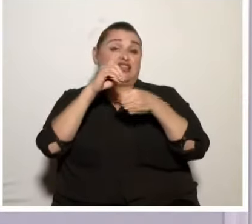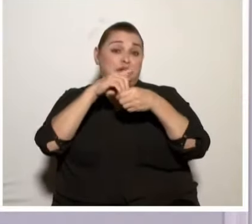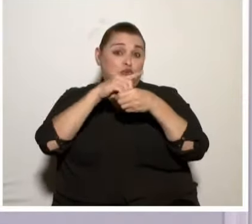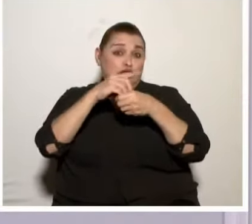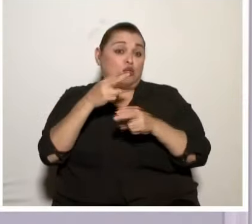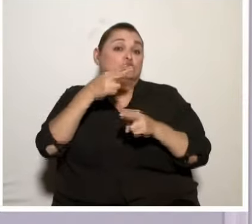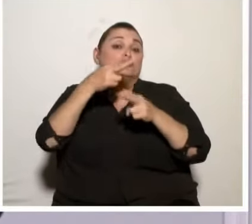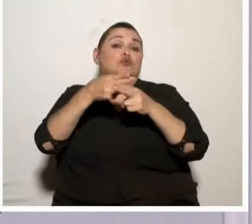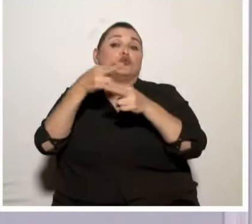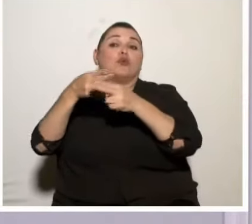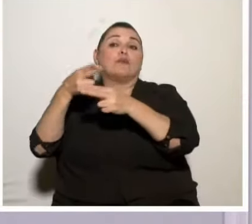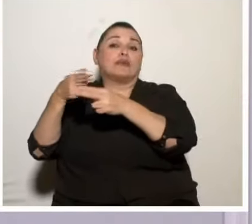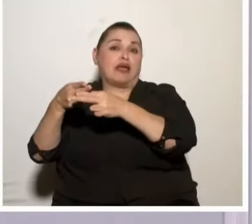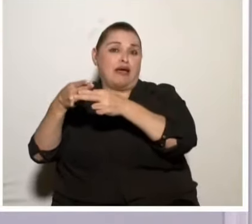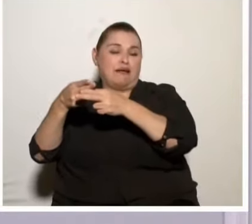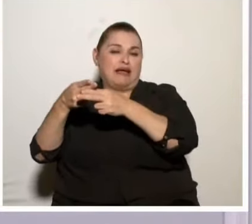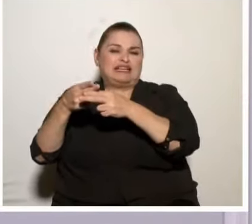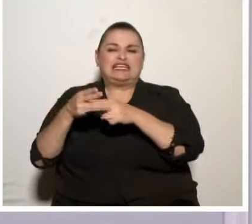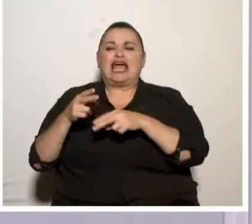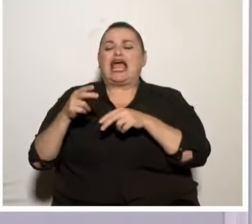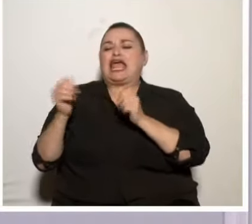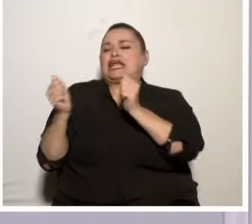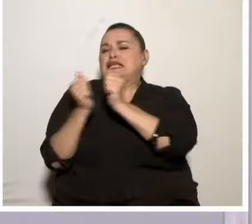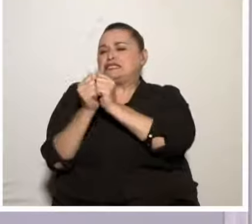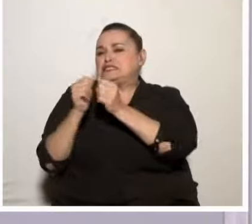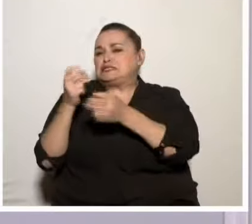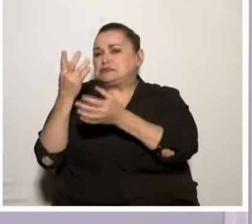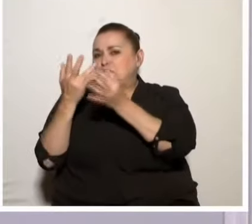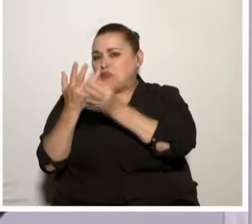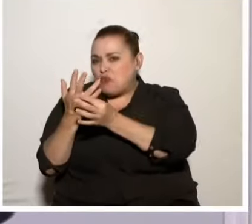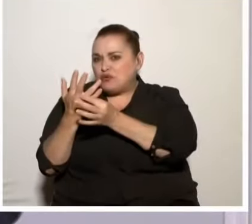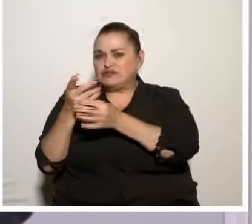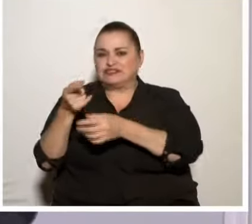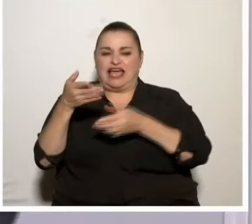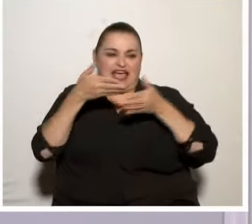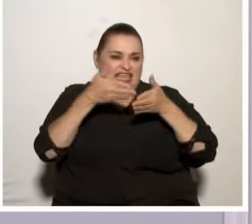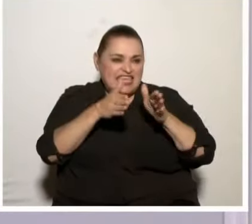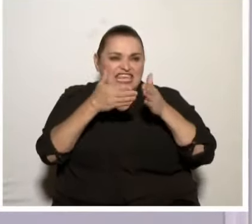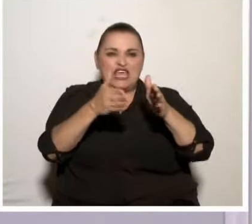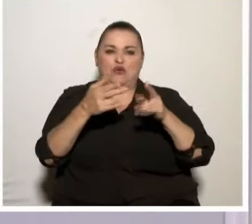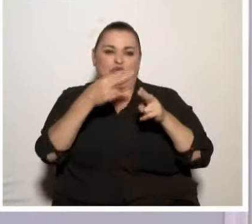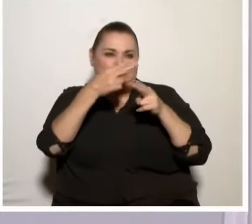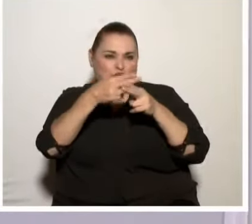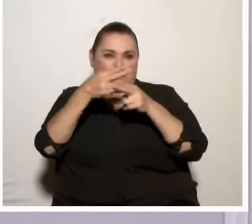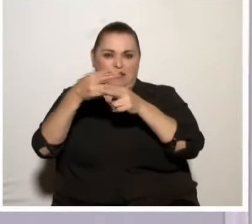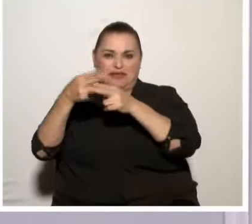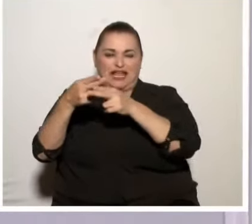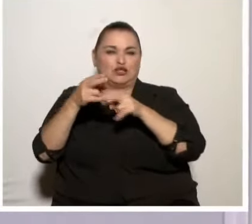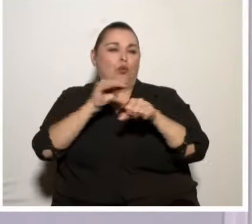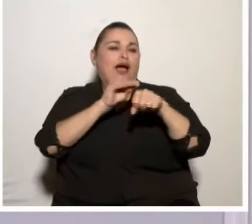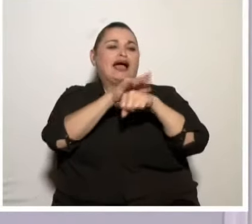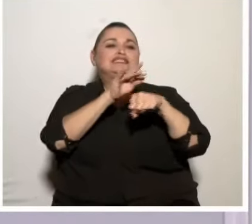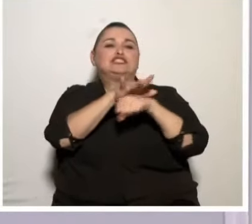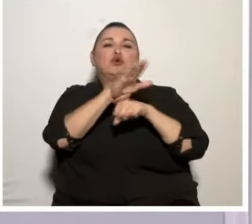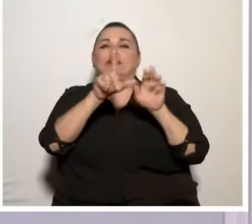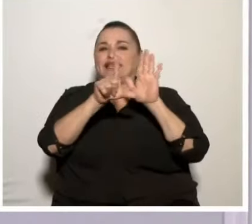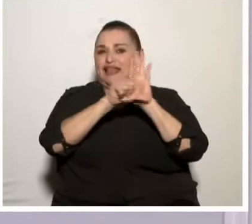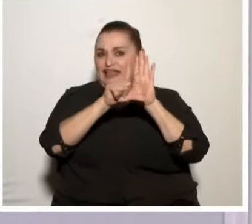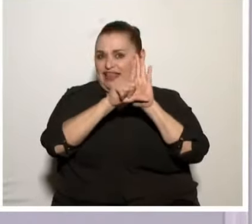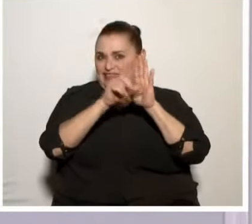nombraban a el cónyuge o la cónyuge, a sus hijos, etcétera, como asesores